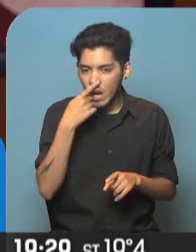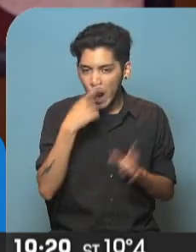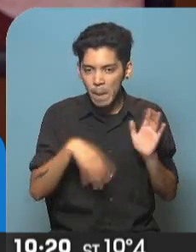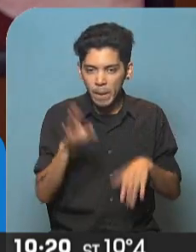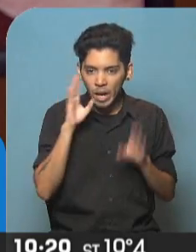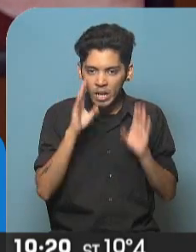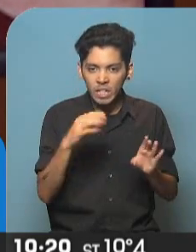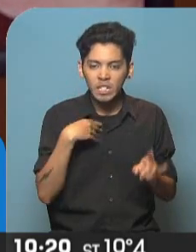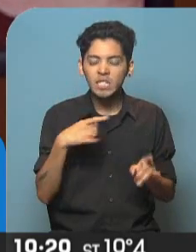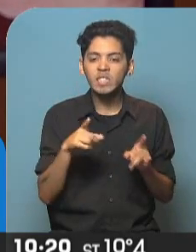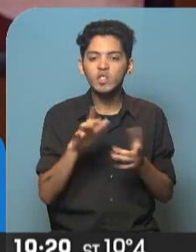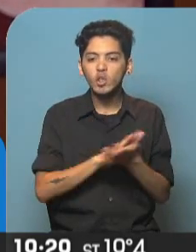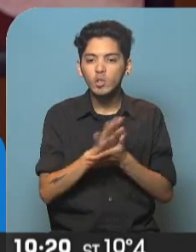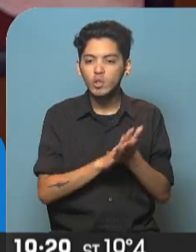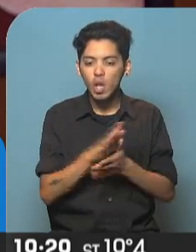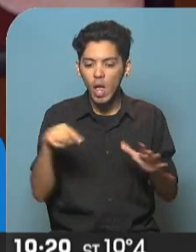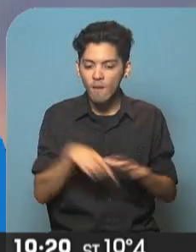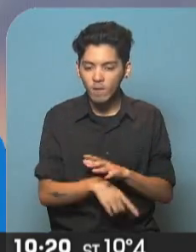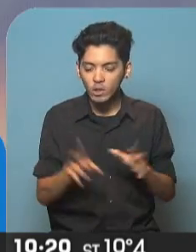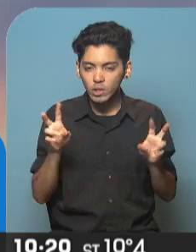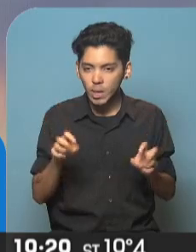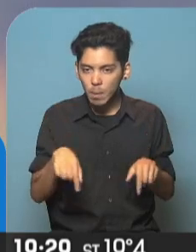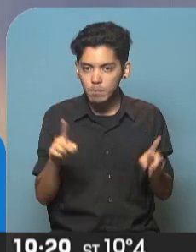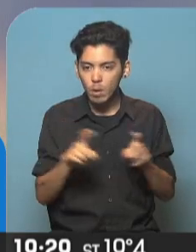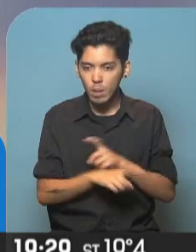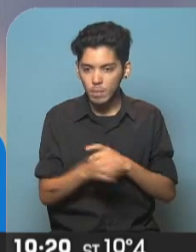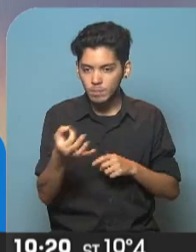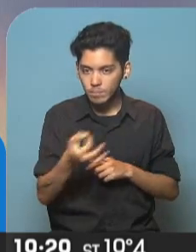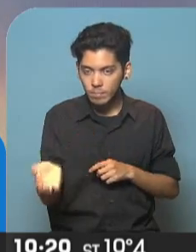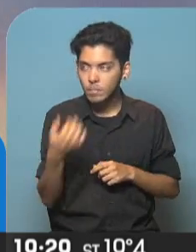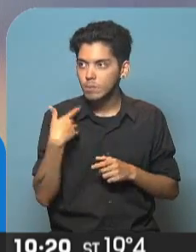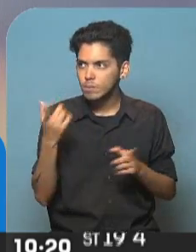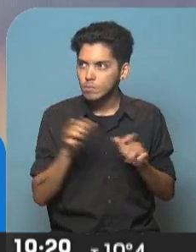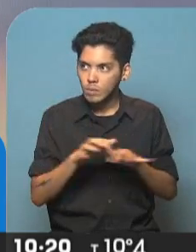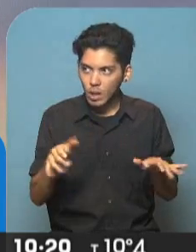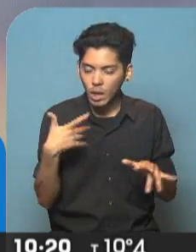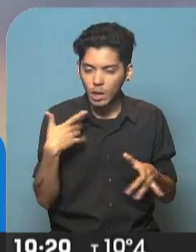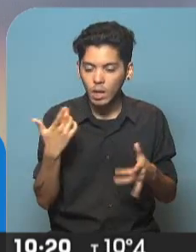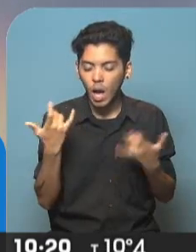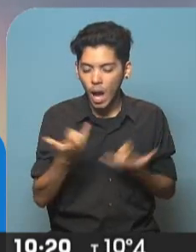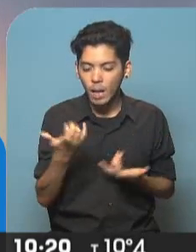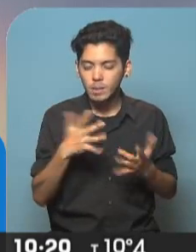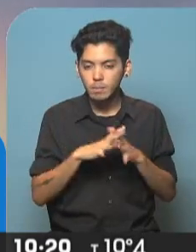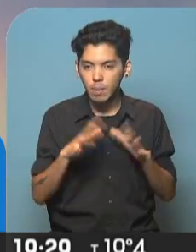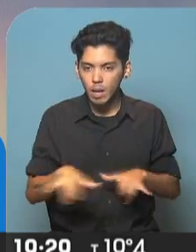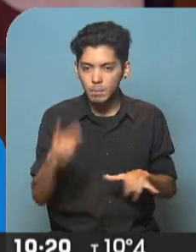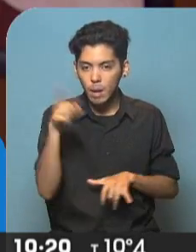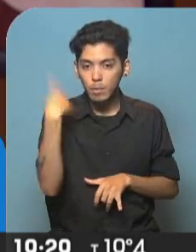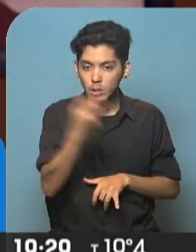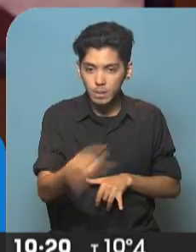realmente estamos dando una solución de fondo a este problema ese mensaje vos pensás que se extiende que da tranquilidad hacia la semana que viene por